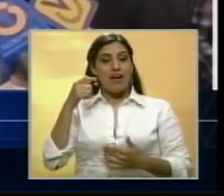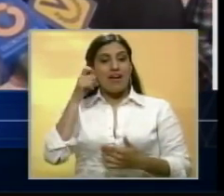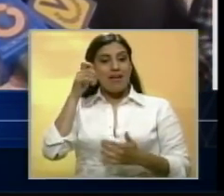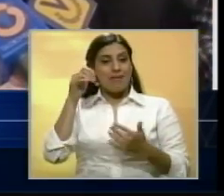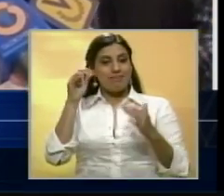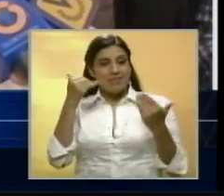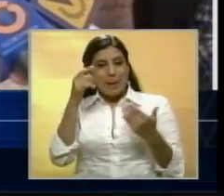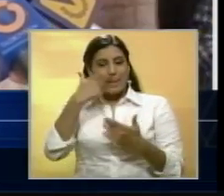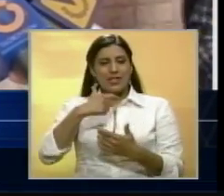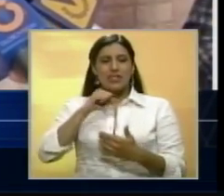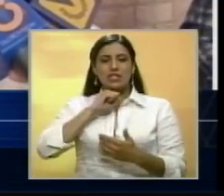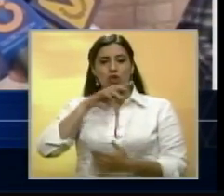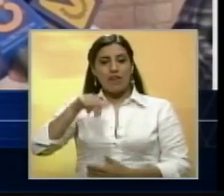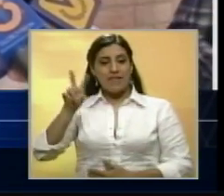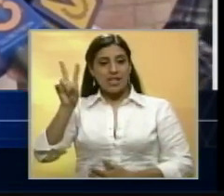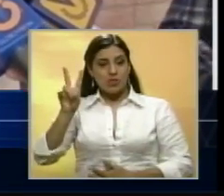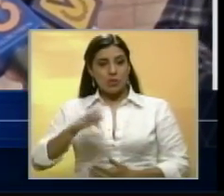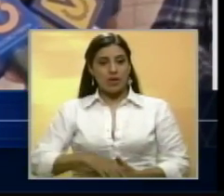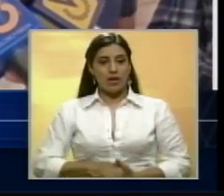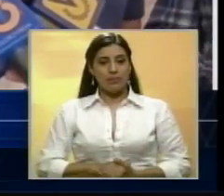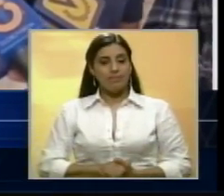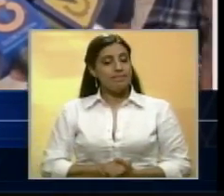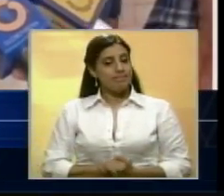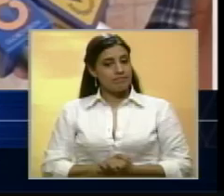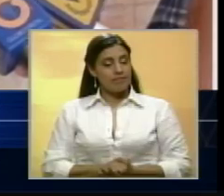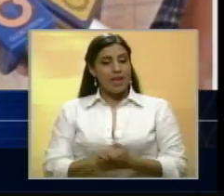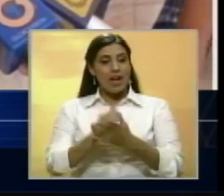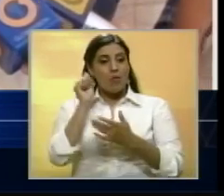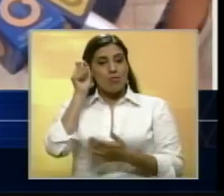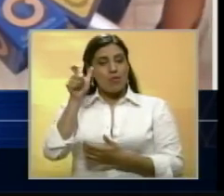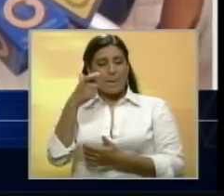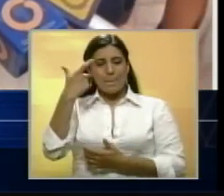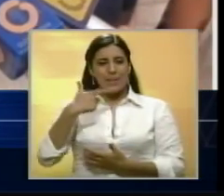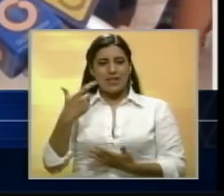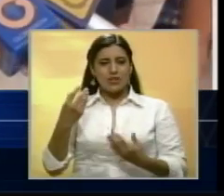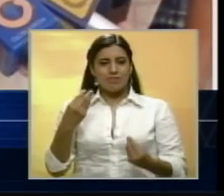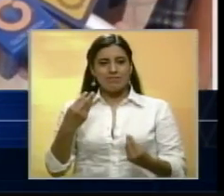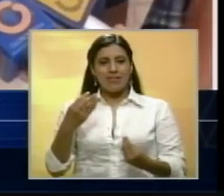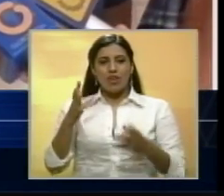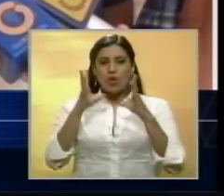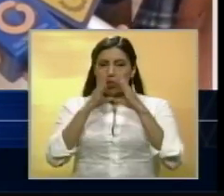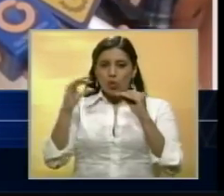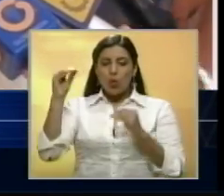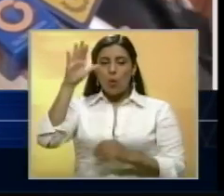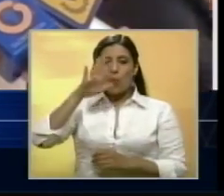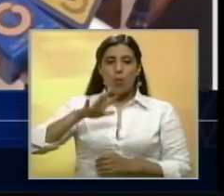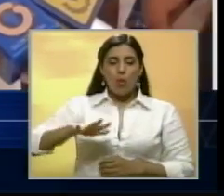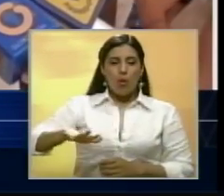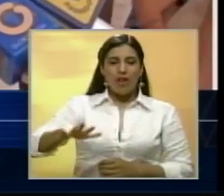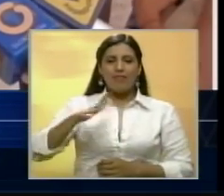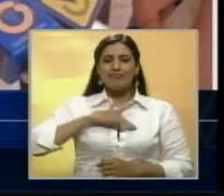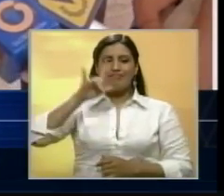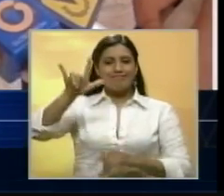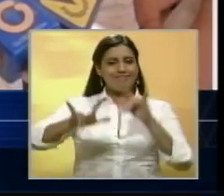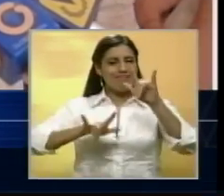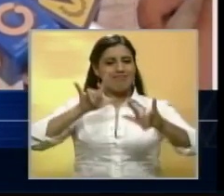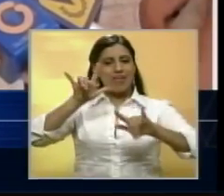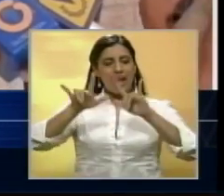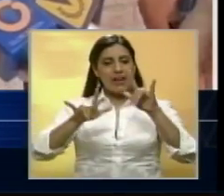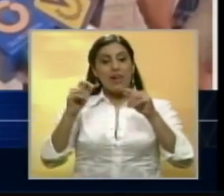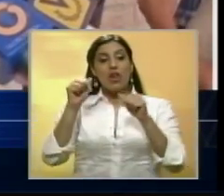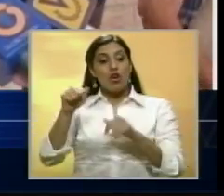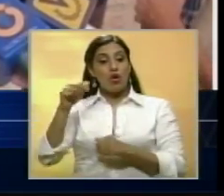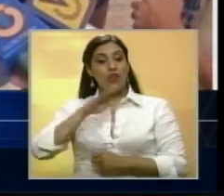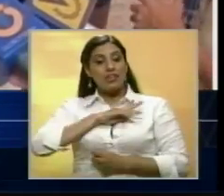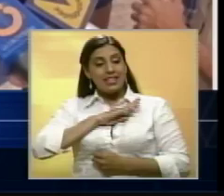personaje de la historia de Venezuela, a una persona que todo el pueblo quiso y